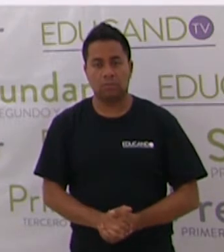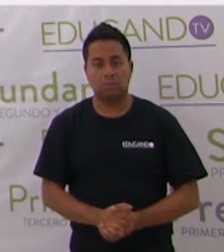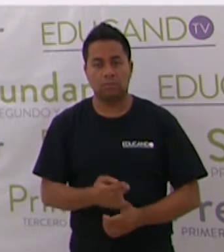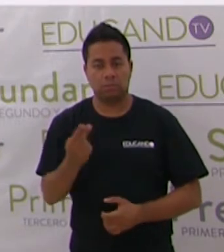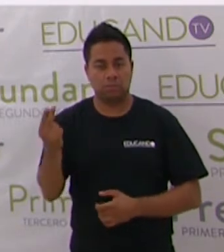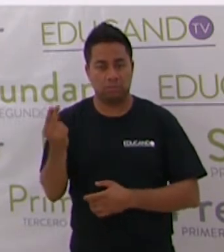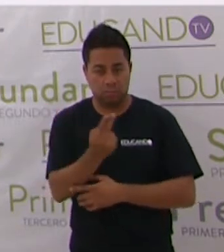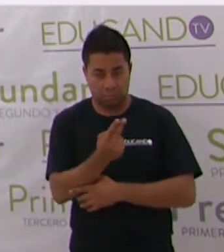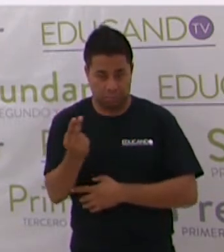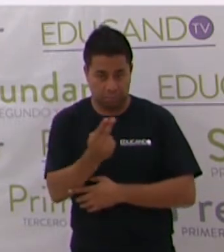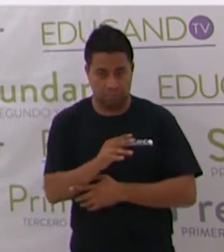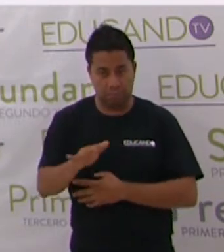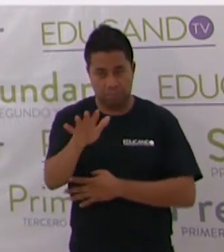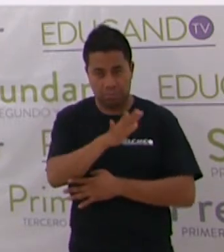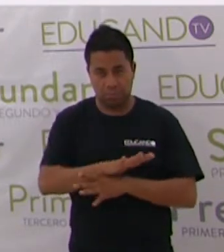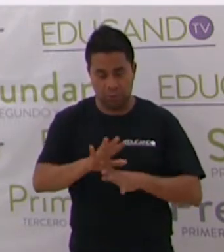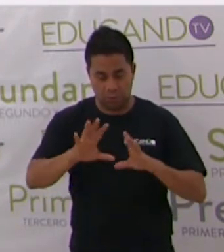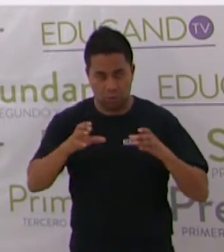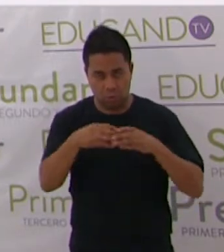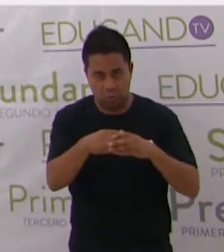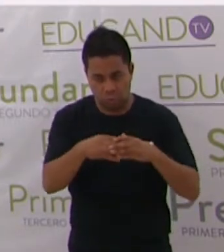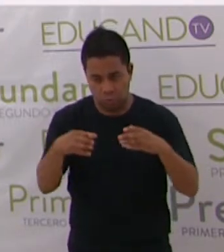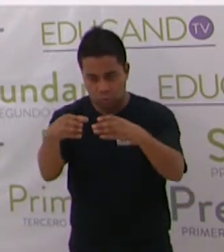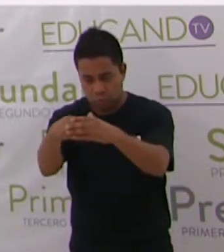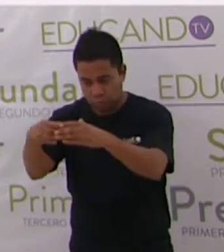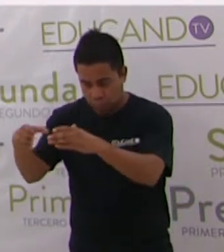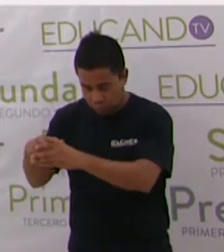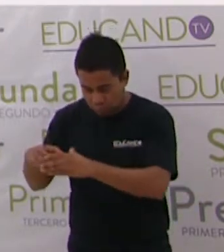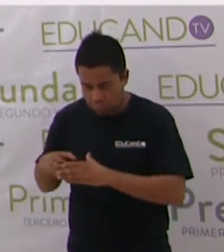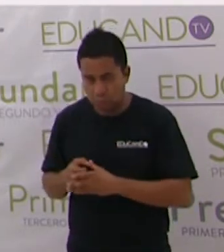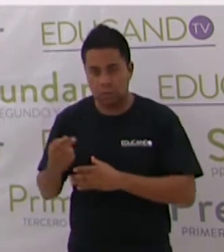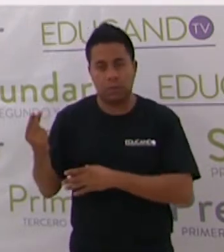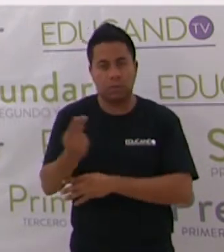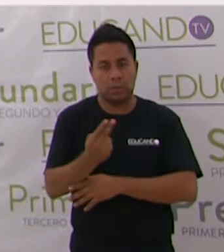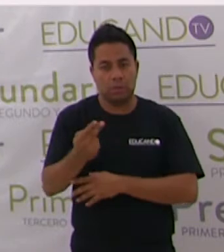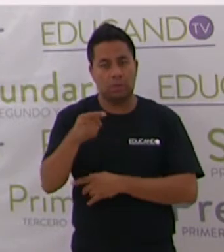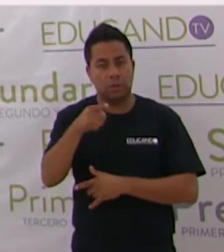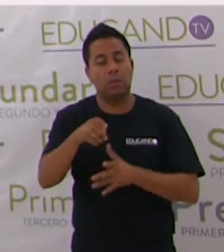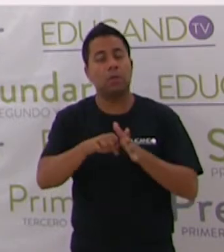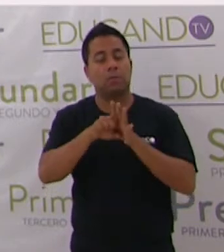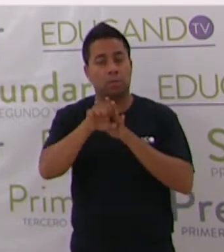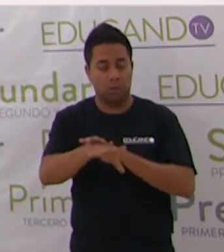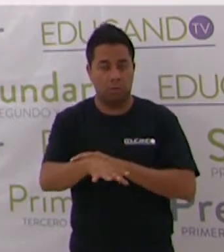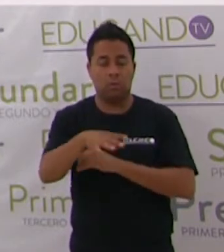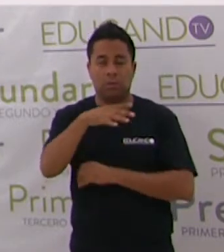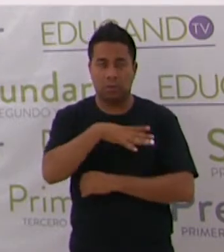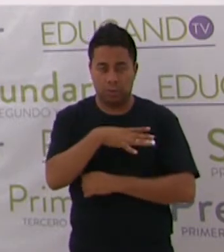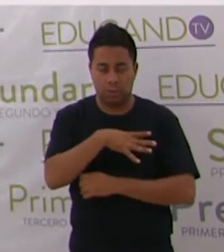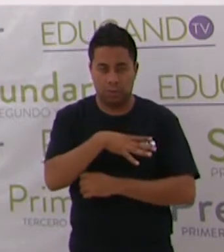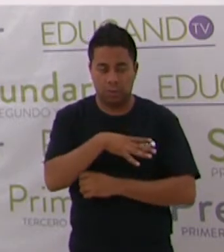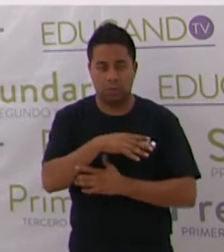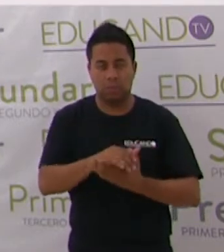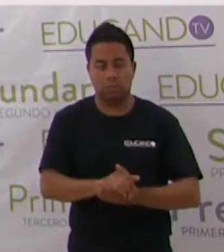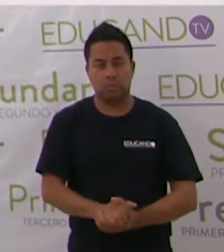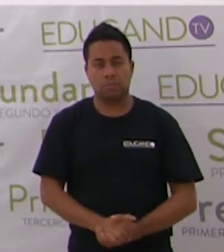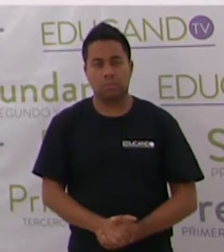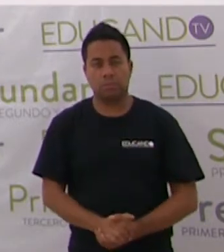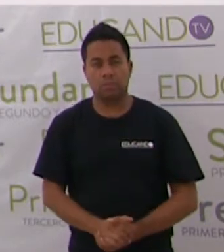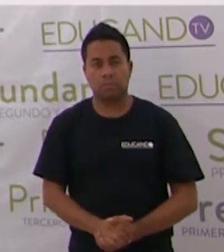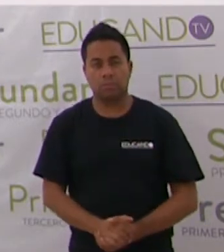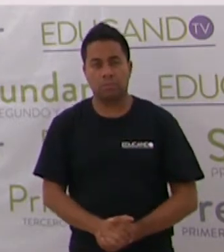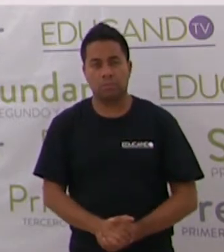necesitamos conjuntos. Y en este caso, si son 60